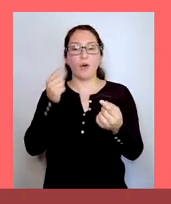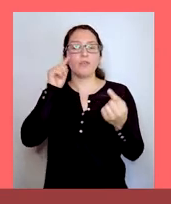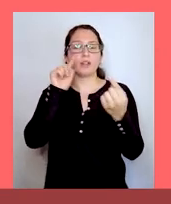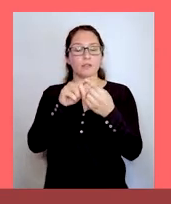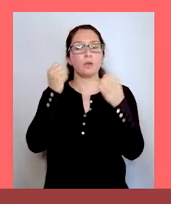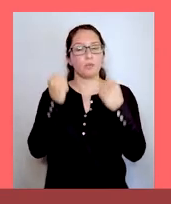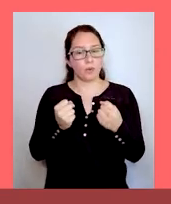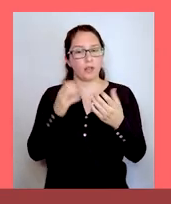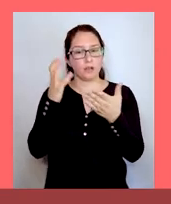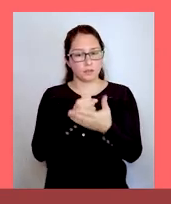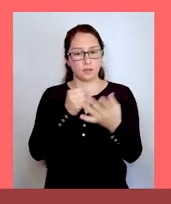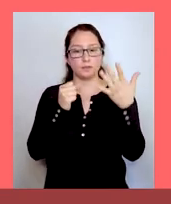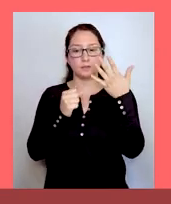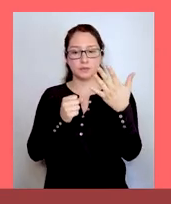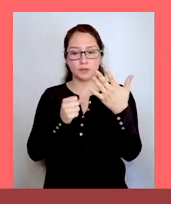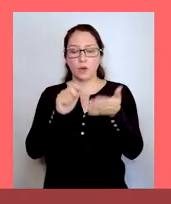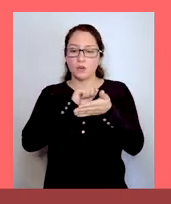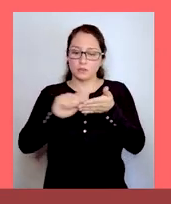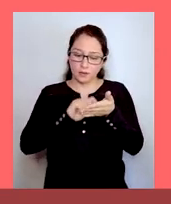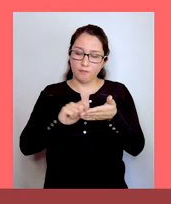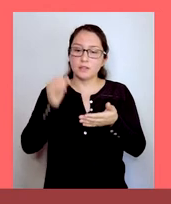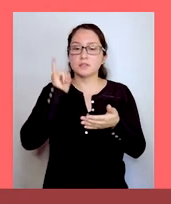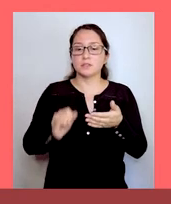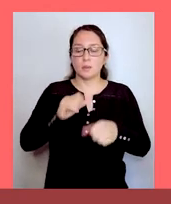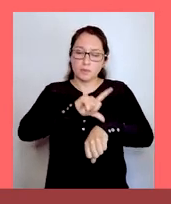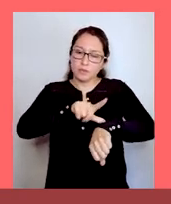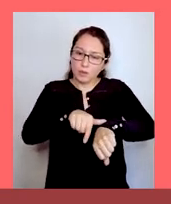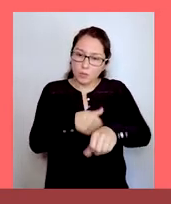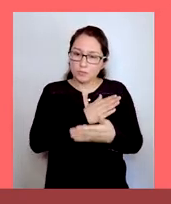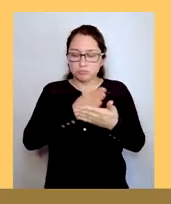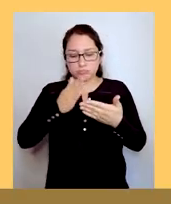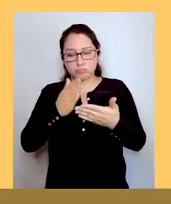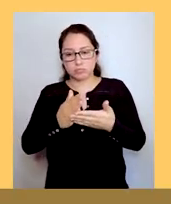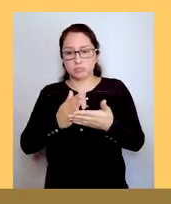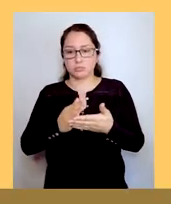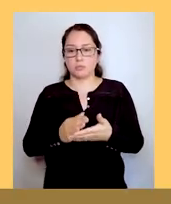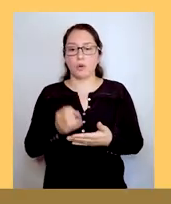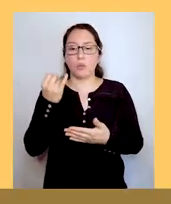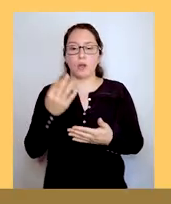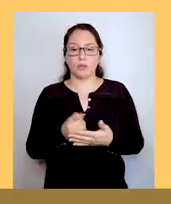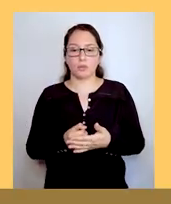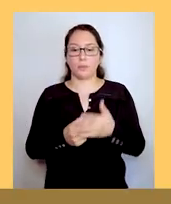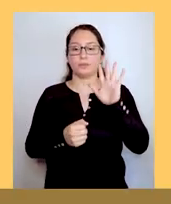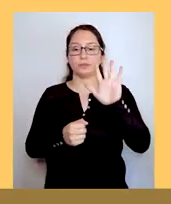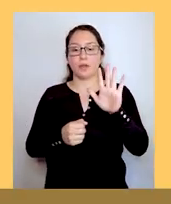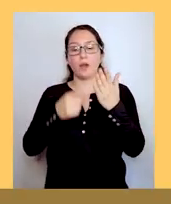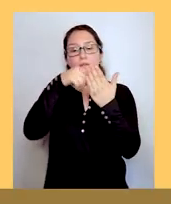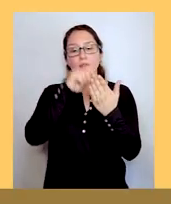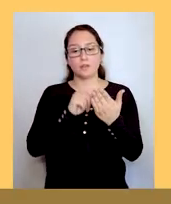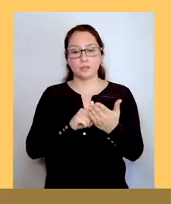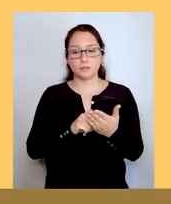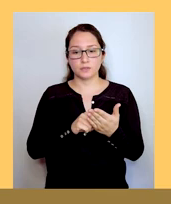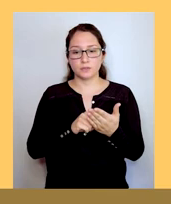ejecutarse. Estipula siempre un periodo de tiempo en el cual se realizará. La evaluación es un proceso